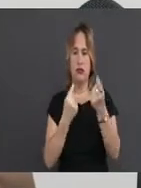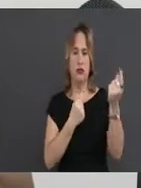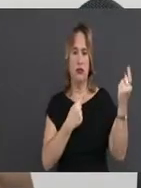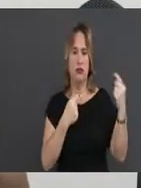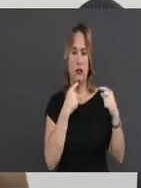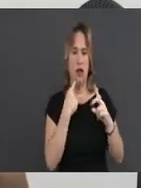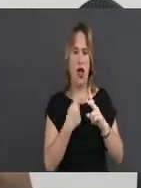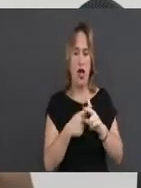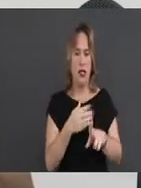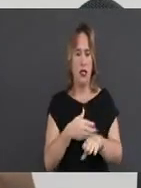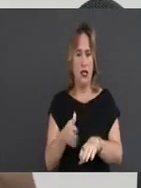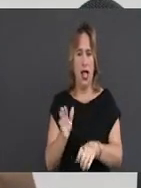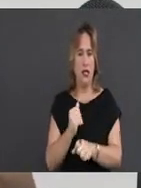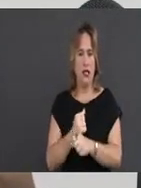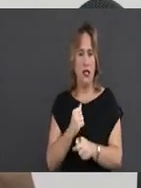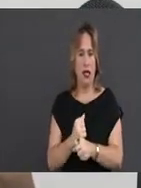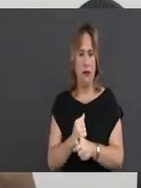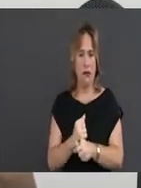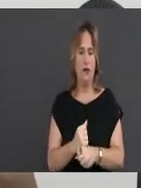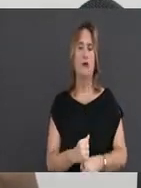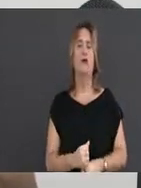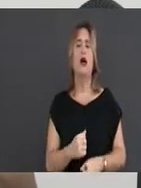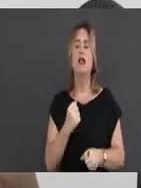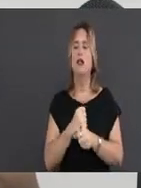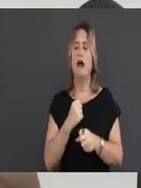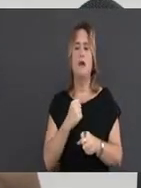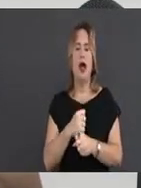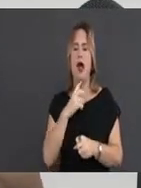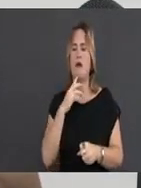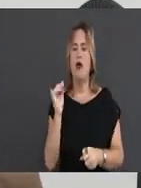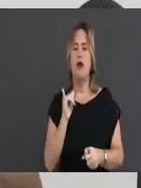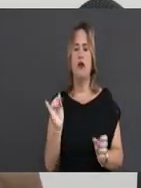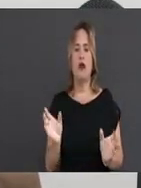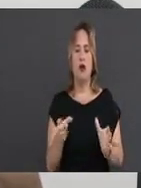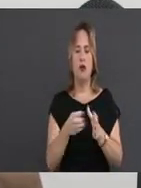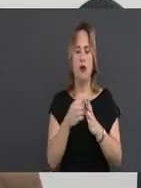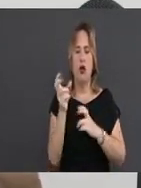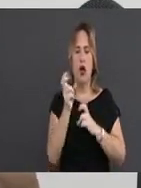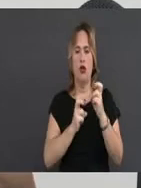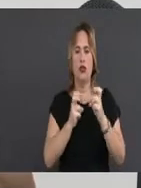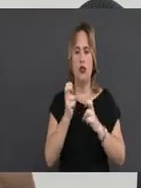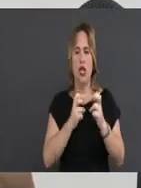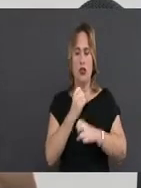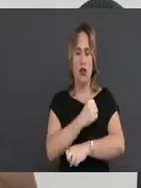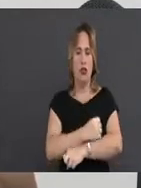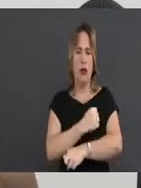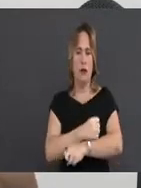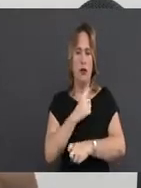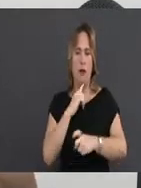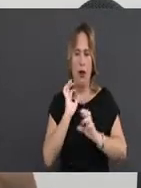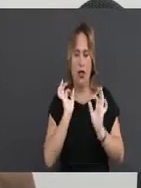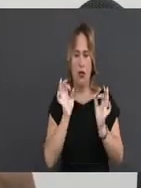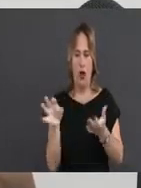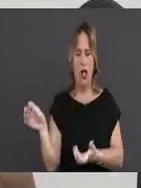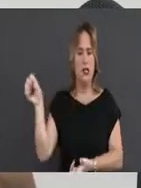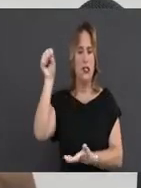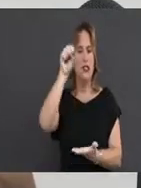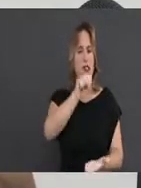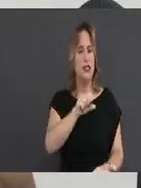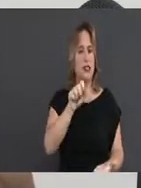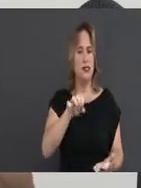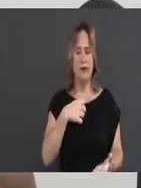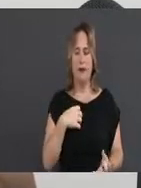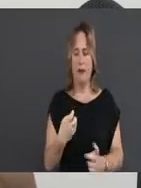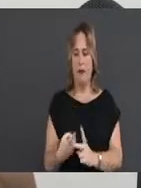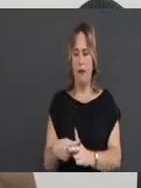extienden su jornada. Trabajamos intensamente por la brigada del taller y los transportistas para poder mantener en